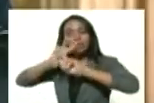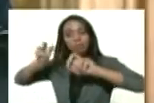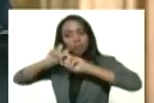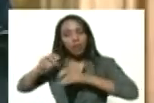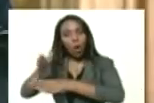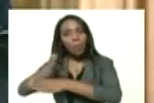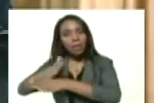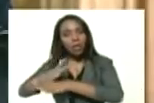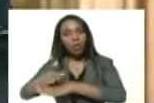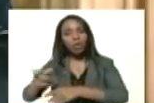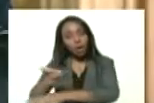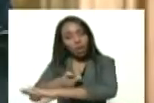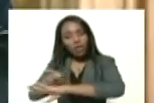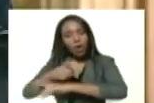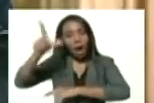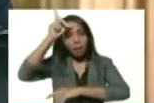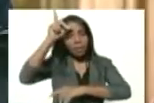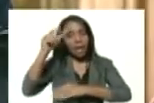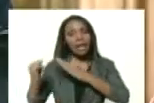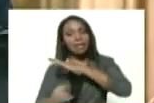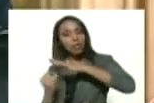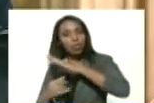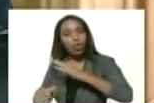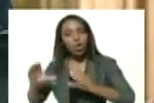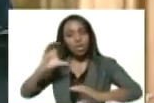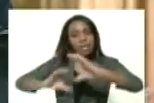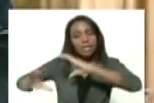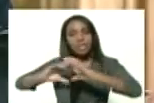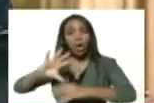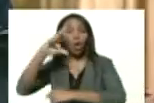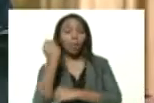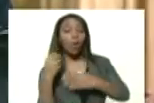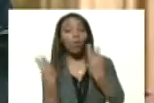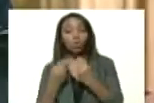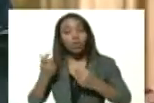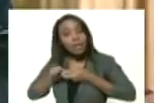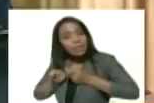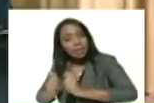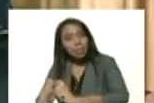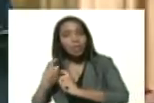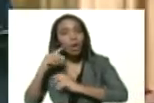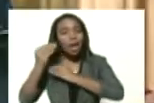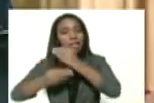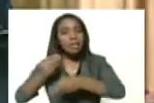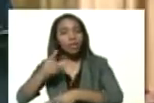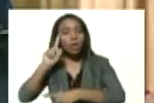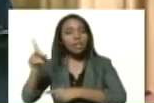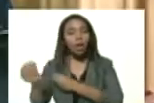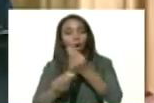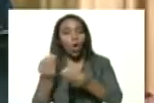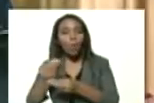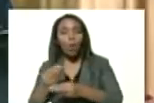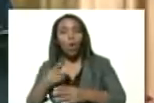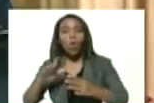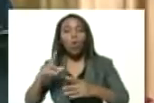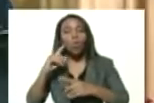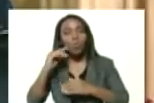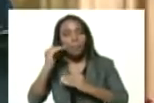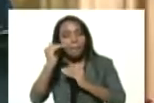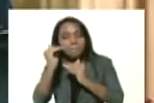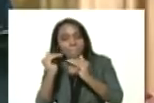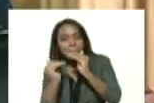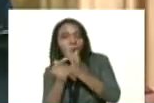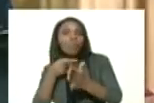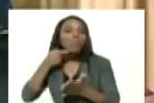gobierno de alemania con los institutos científicos lograr un conjunto de tratamientos y tienen una de las tasas de mortalidad más bajas